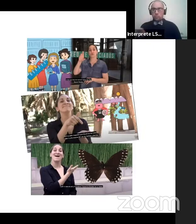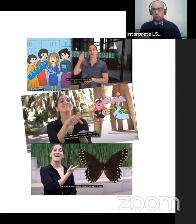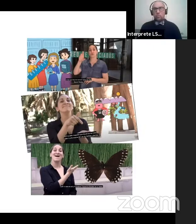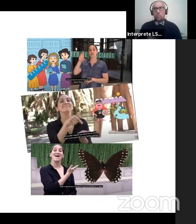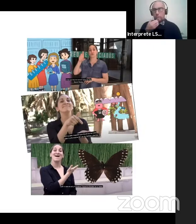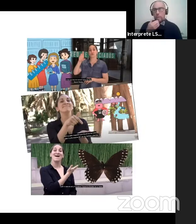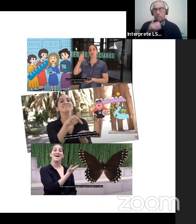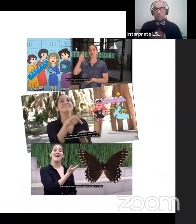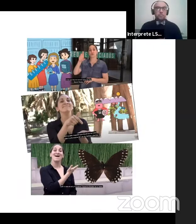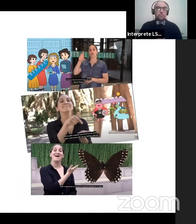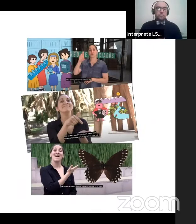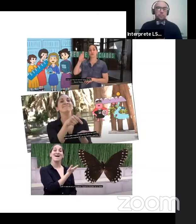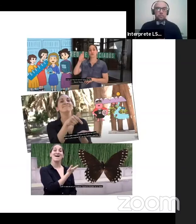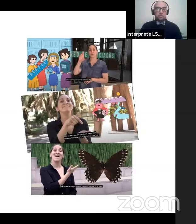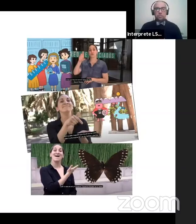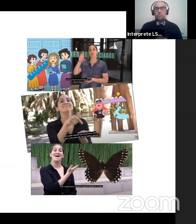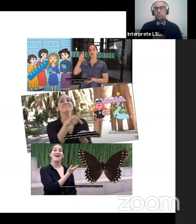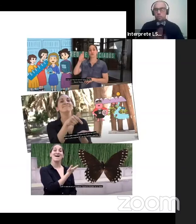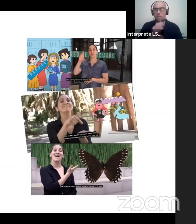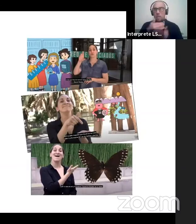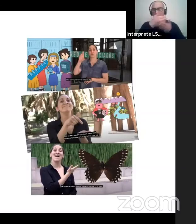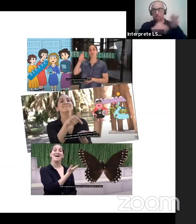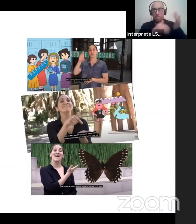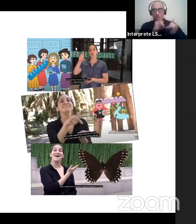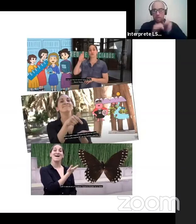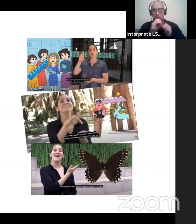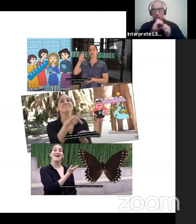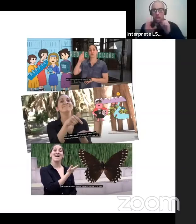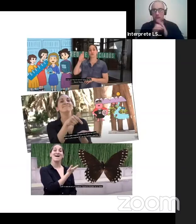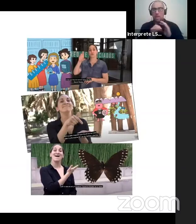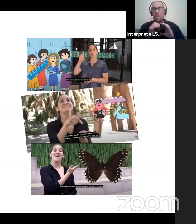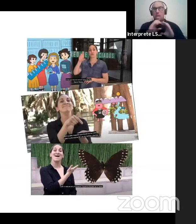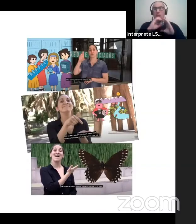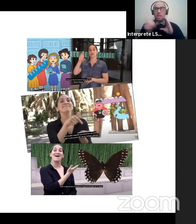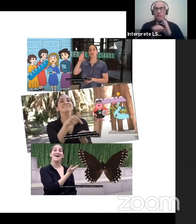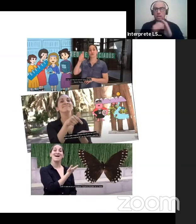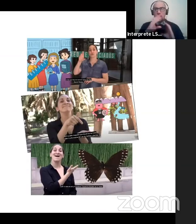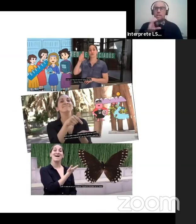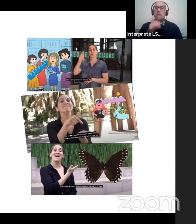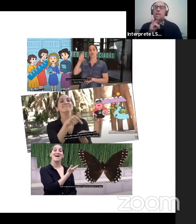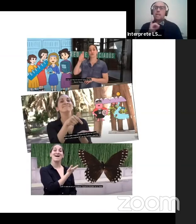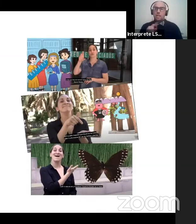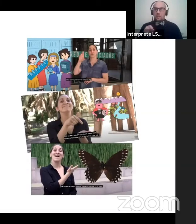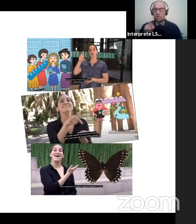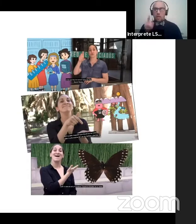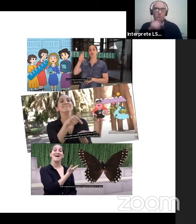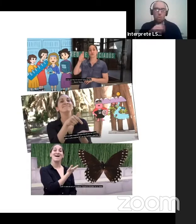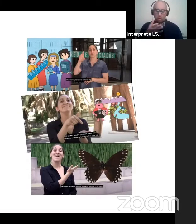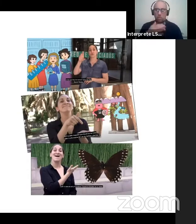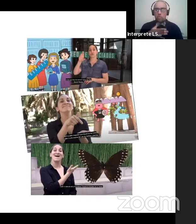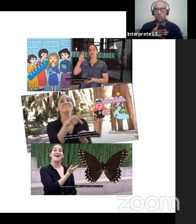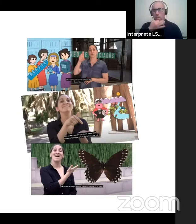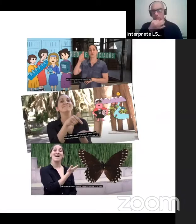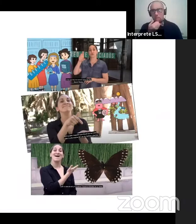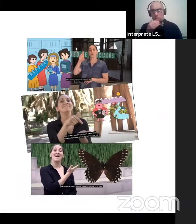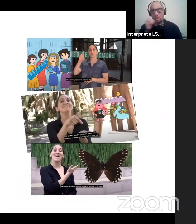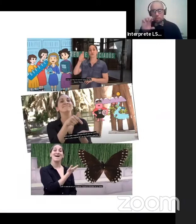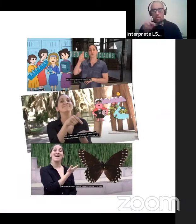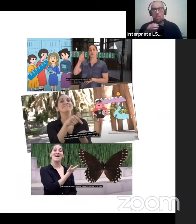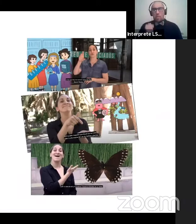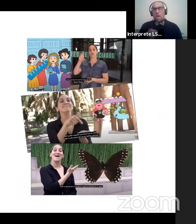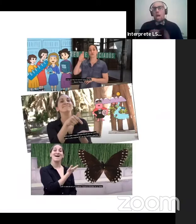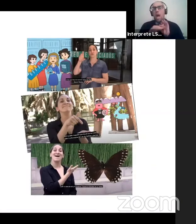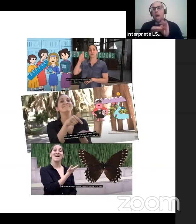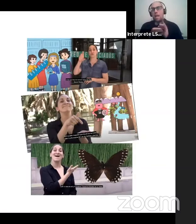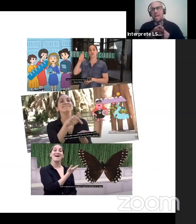y además desde la página web de CEDETI. Bueno, finalmente, pues no quiero dejar pasar la oportunidad de poder agradecer